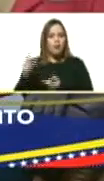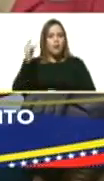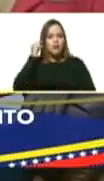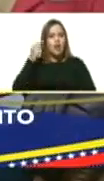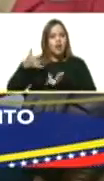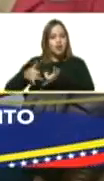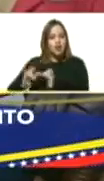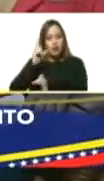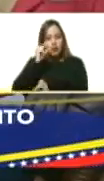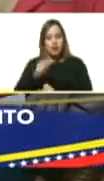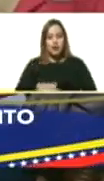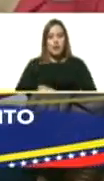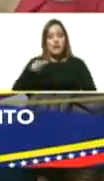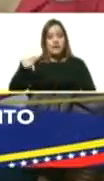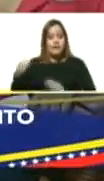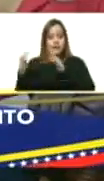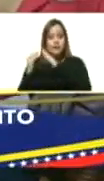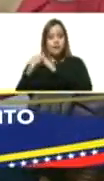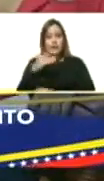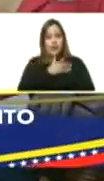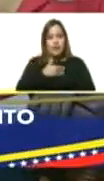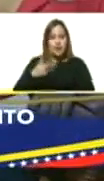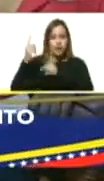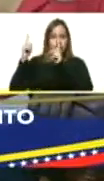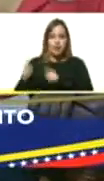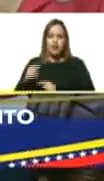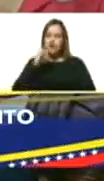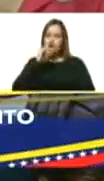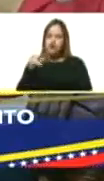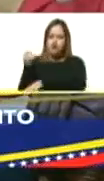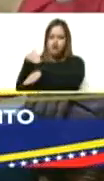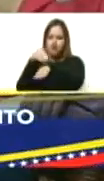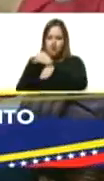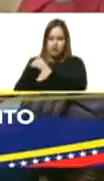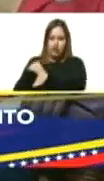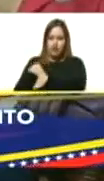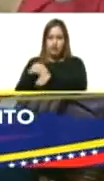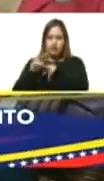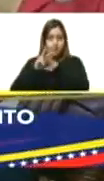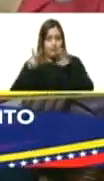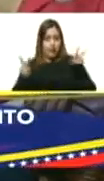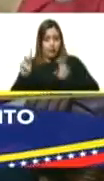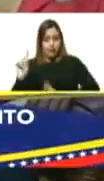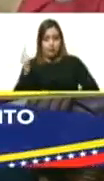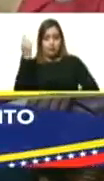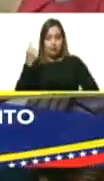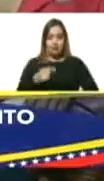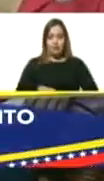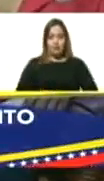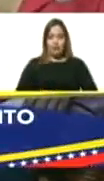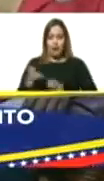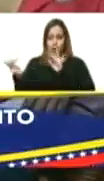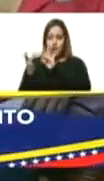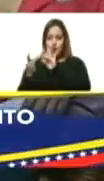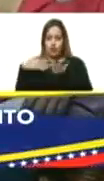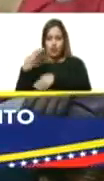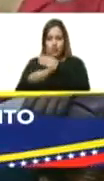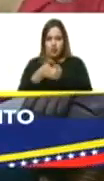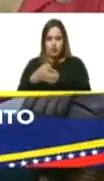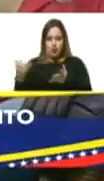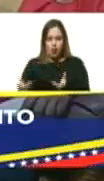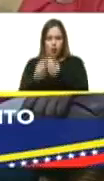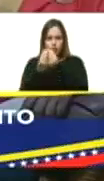presidente, desde su hogar, quisiéramos también informarle, viendo el primer pase que tuvimos con nuestro